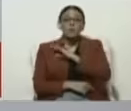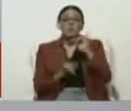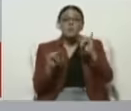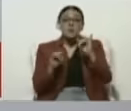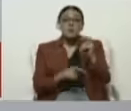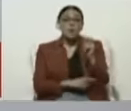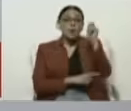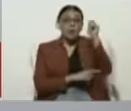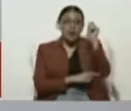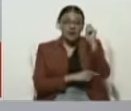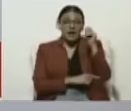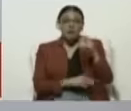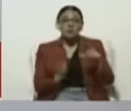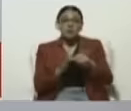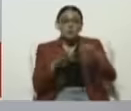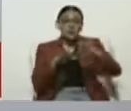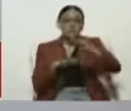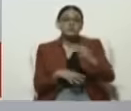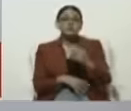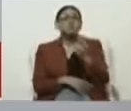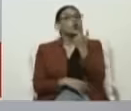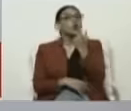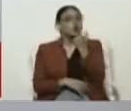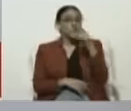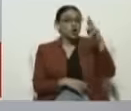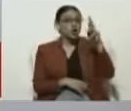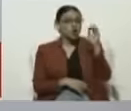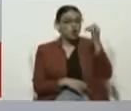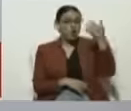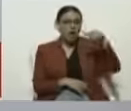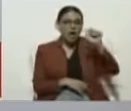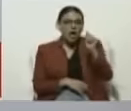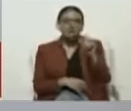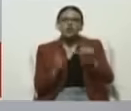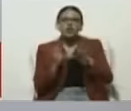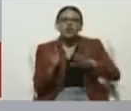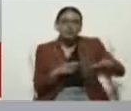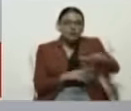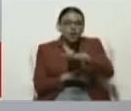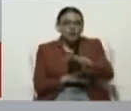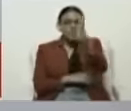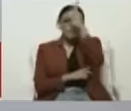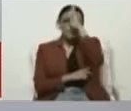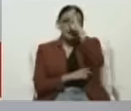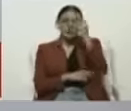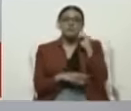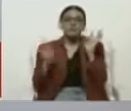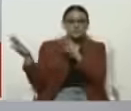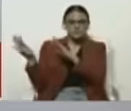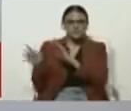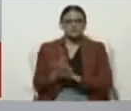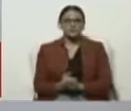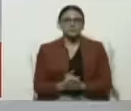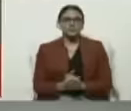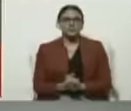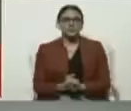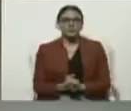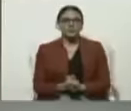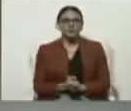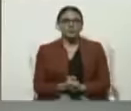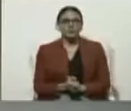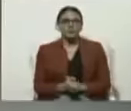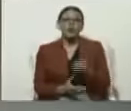Barinas, del estado Barinas. Veamos ese testimonio y luego quiero hacer un comentario. Buenas